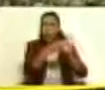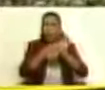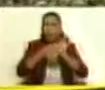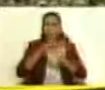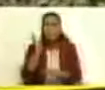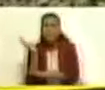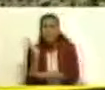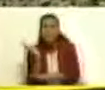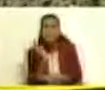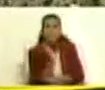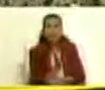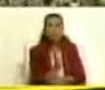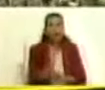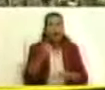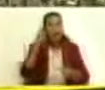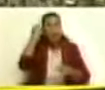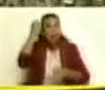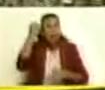más en esta